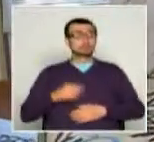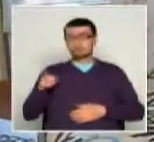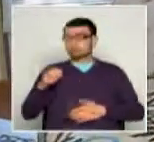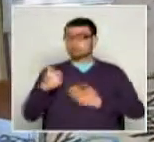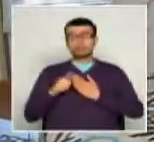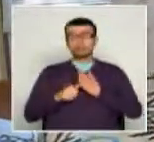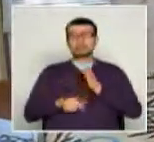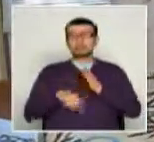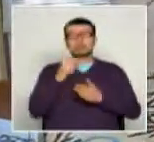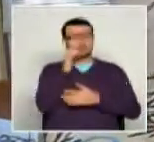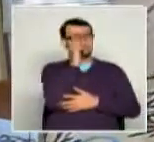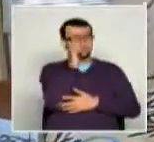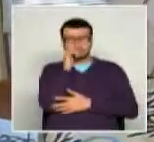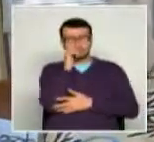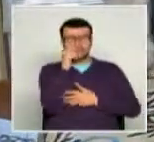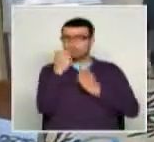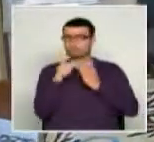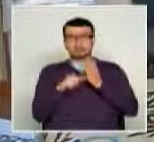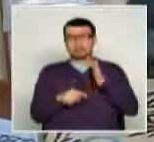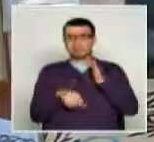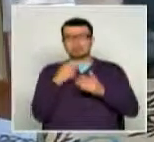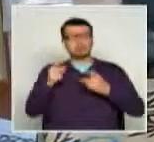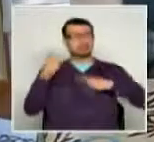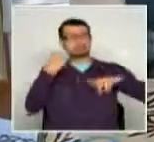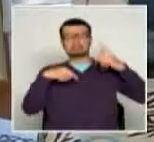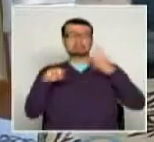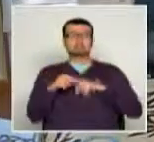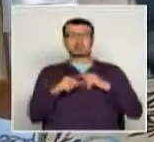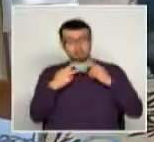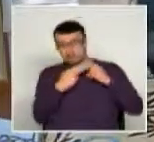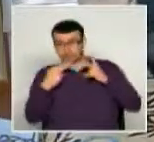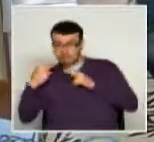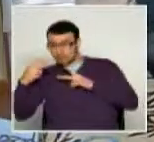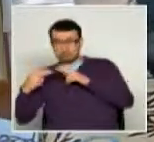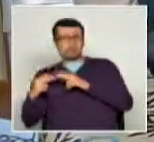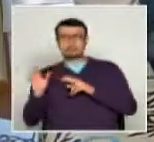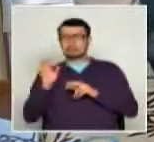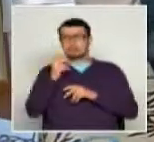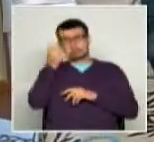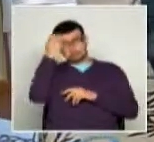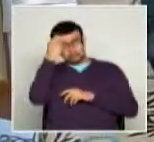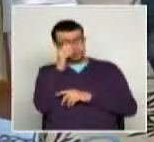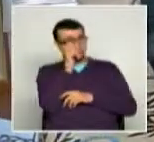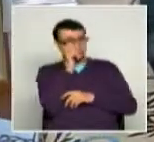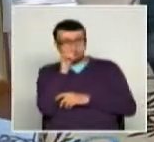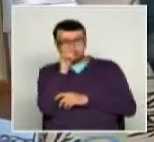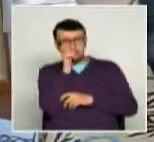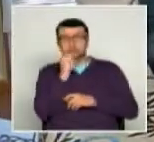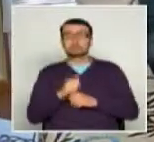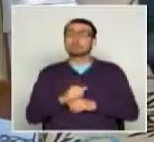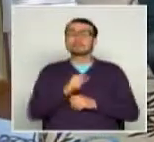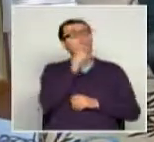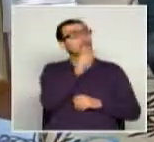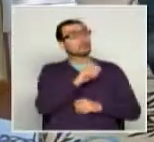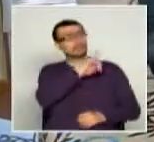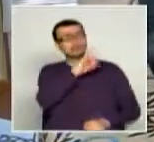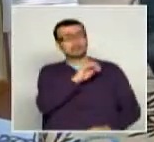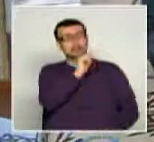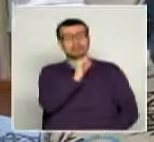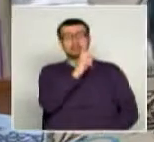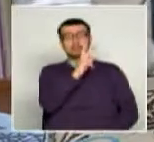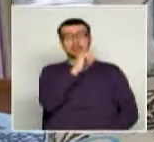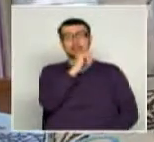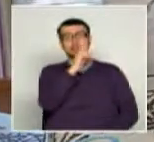editar, yo trato de hacer los programas espontáneos, estamos haciendo un grabado, pero ahora yo quiero que el doctor Javier nos hable un poquito de